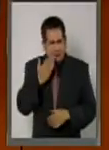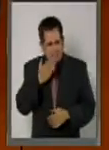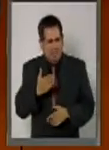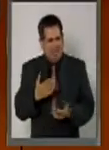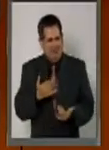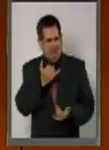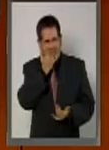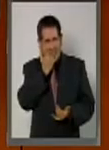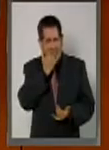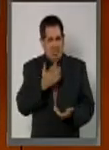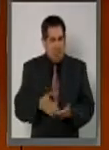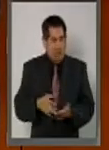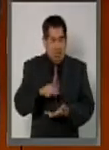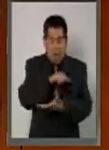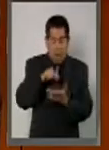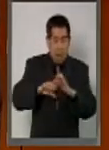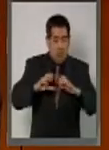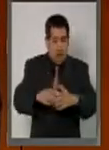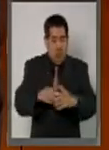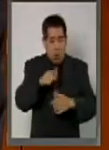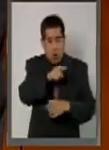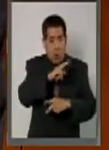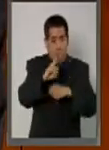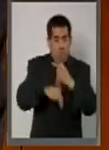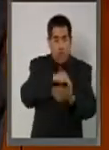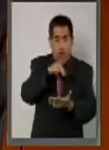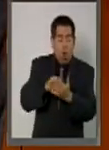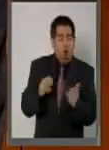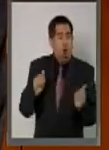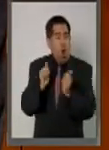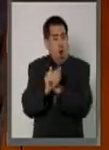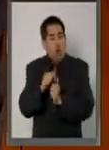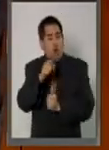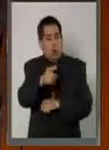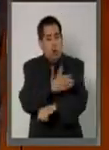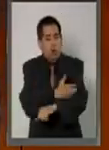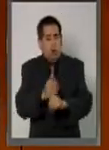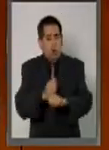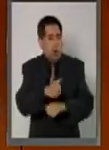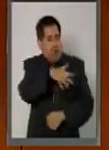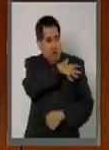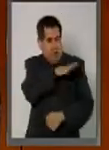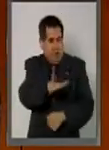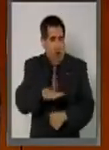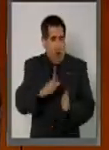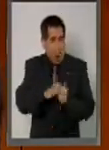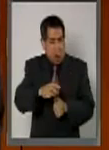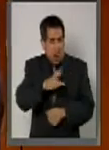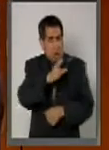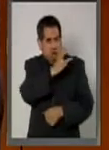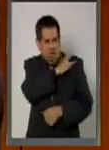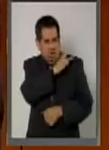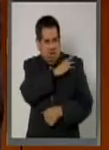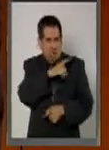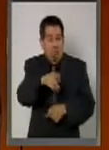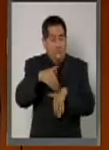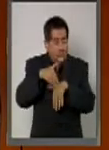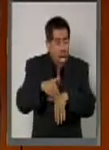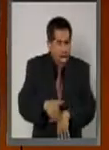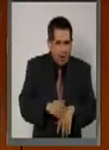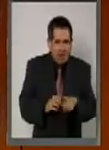reunión, en la base militar, en donde estuvo usted acompañado del general y el almirante a recibir